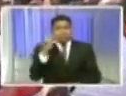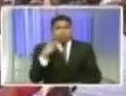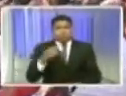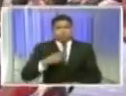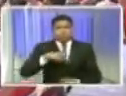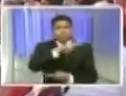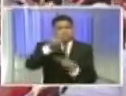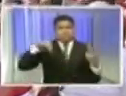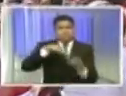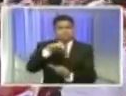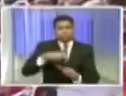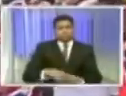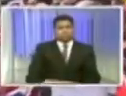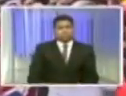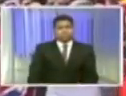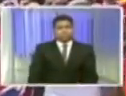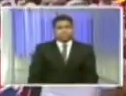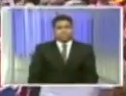revolución.